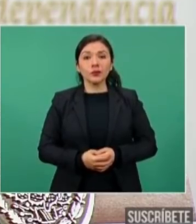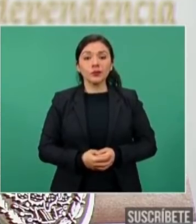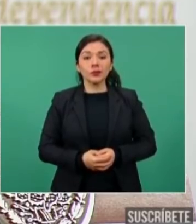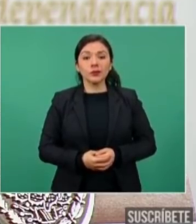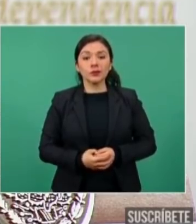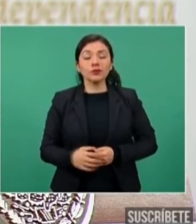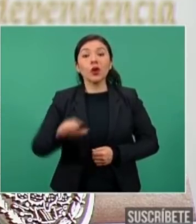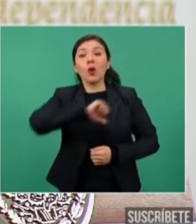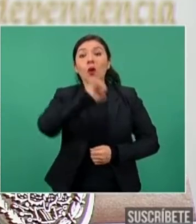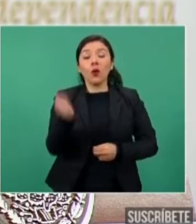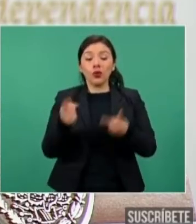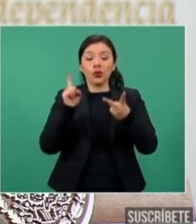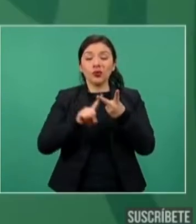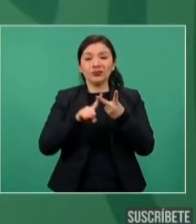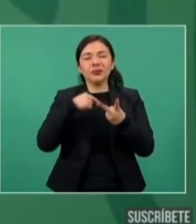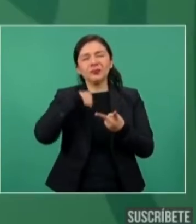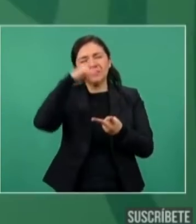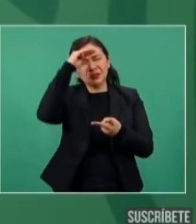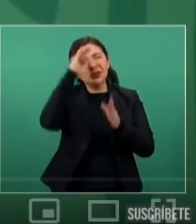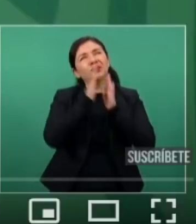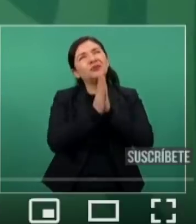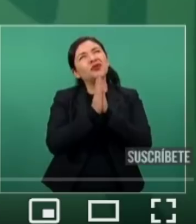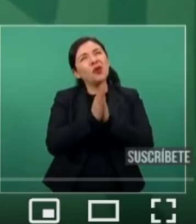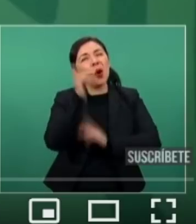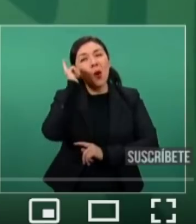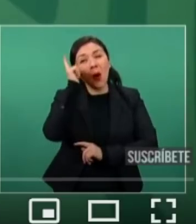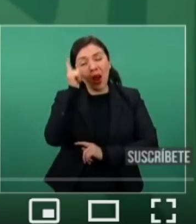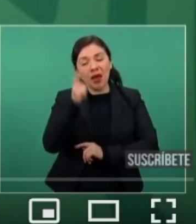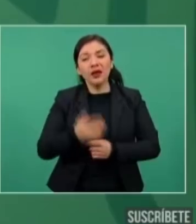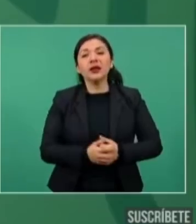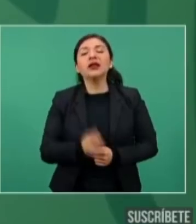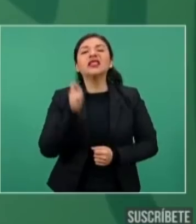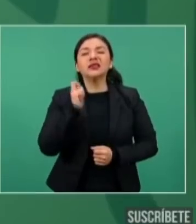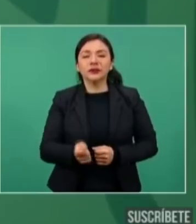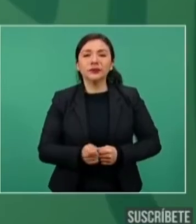deseo es que